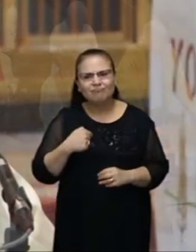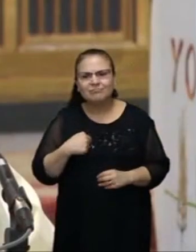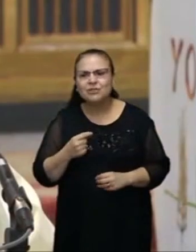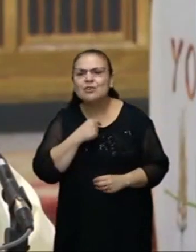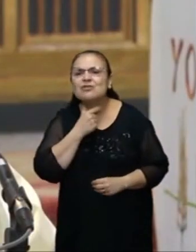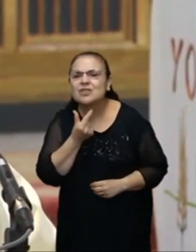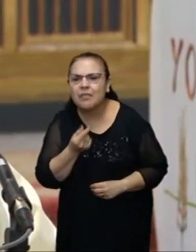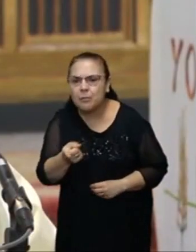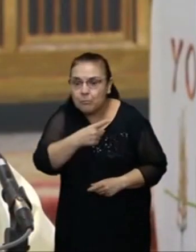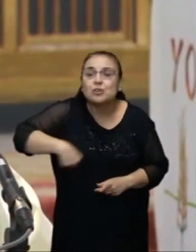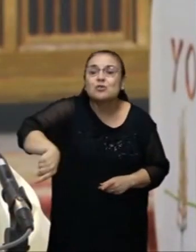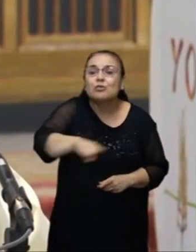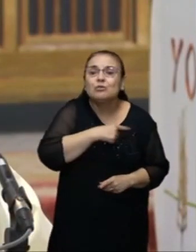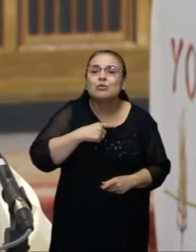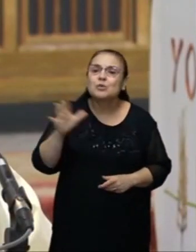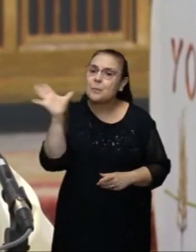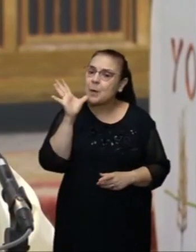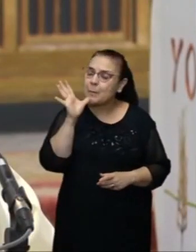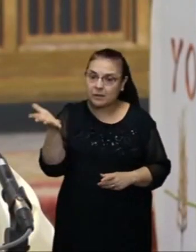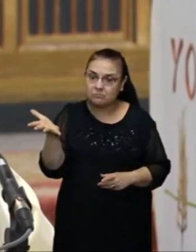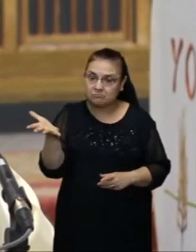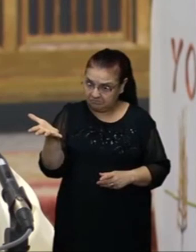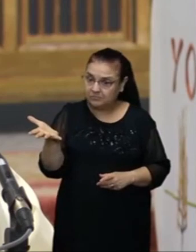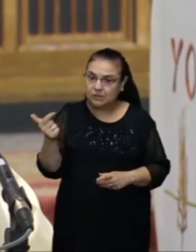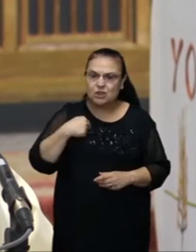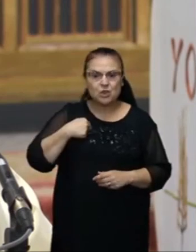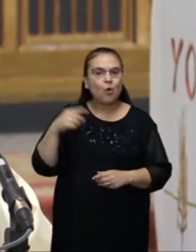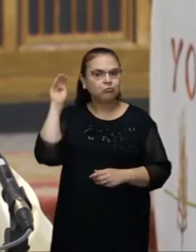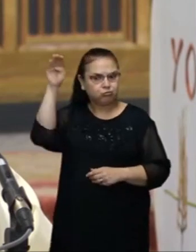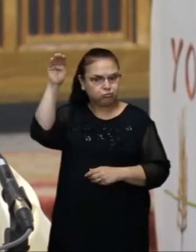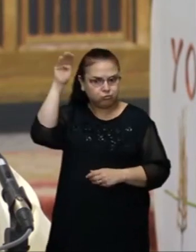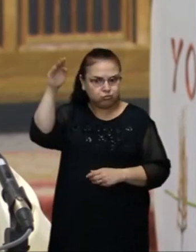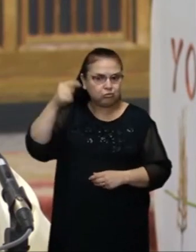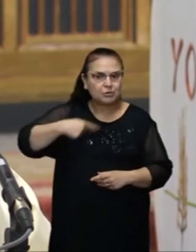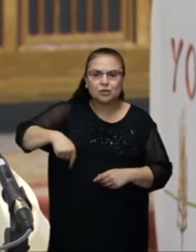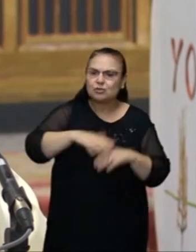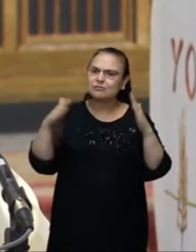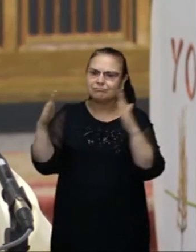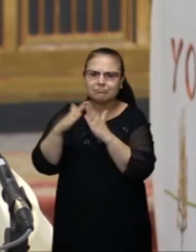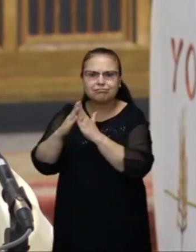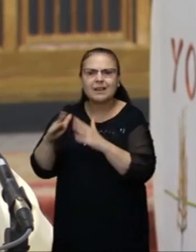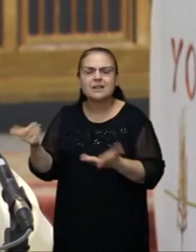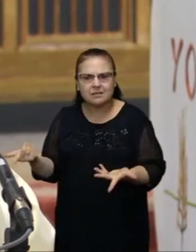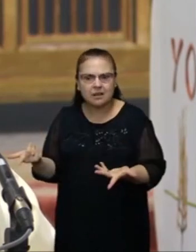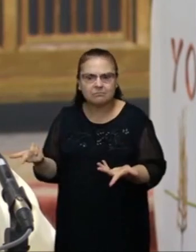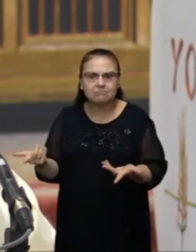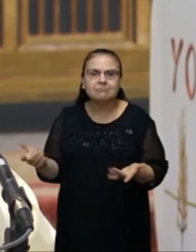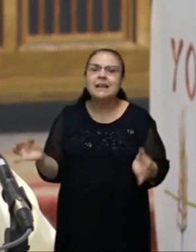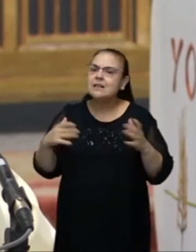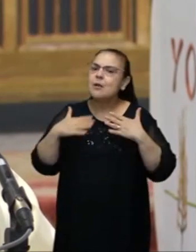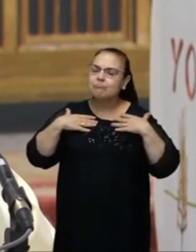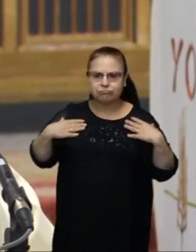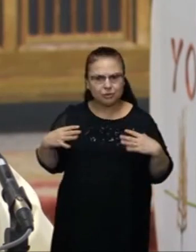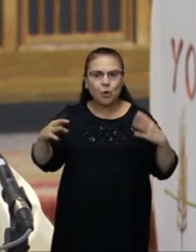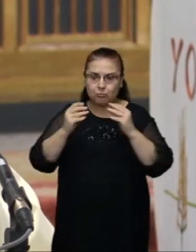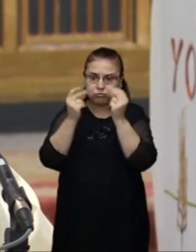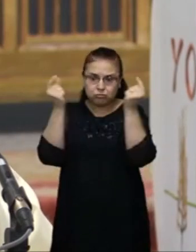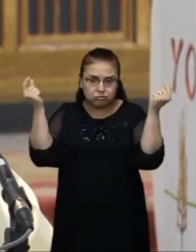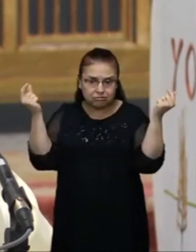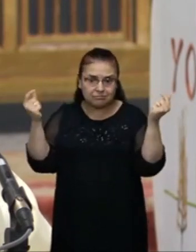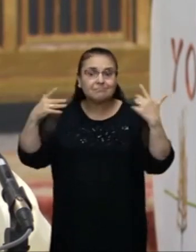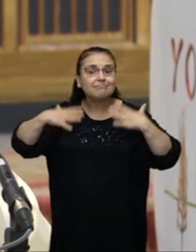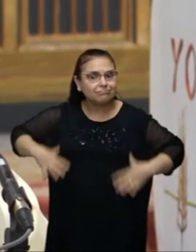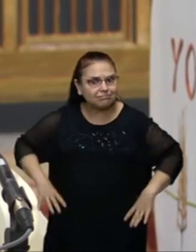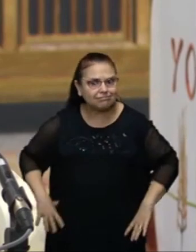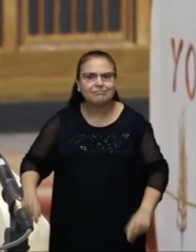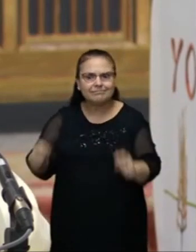beber, fui forastero y me hospedasteis, estuve desnudo y me vestisteis,